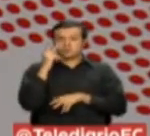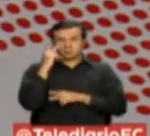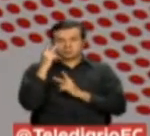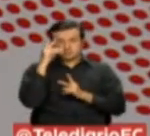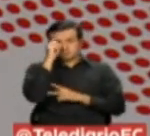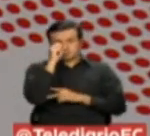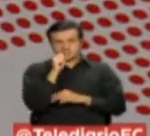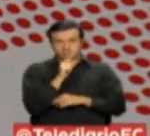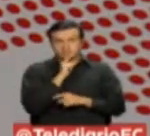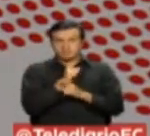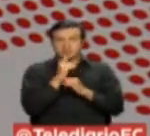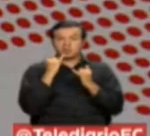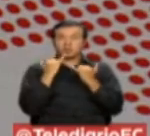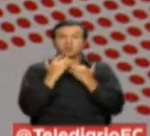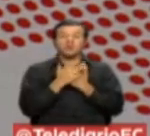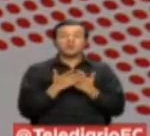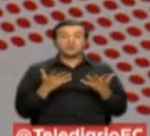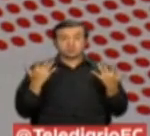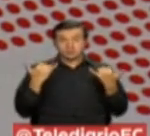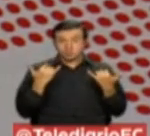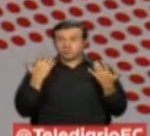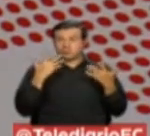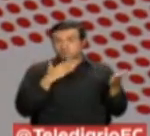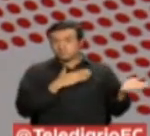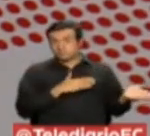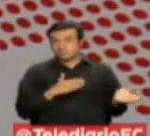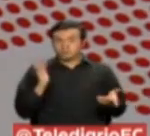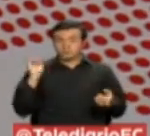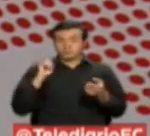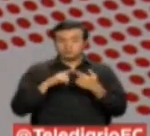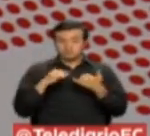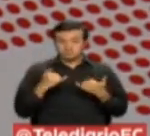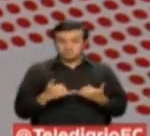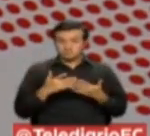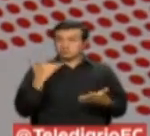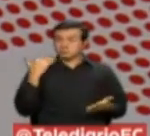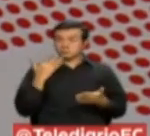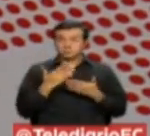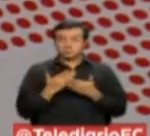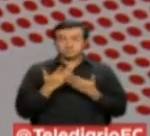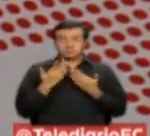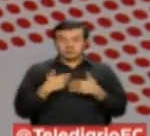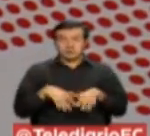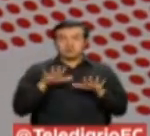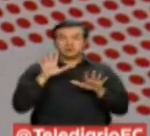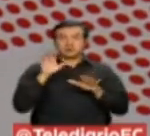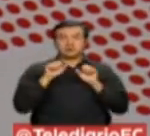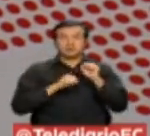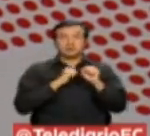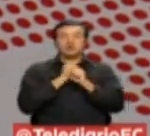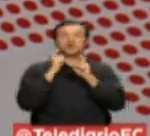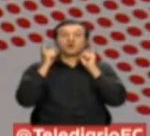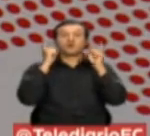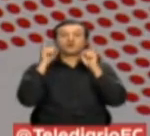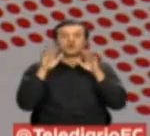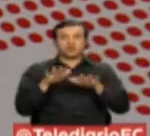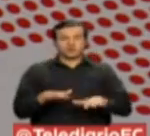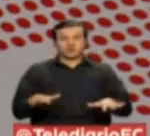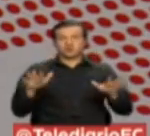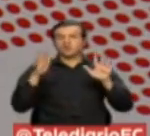identificados. Porque actualmente, o lo que venía funcionando hasta el día de ahora, en la última década, era solamente un control local. O